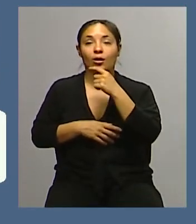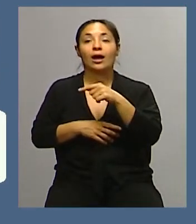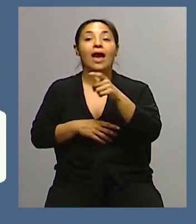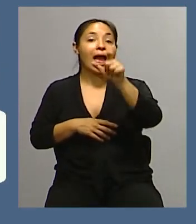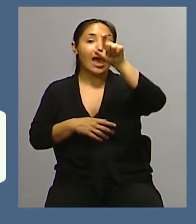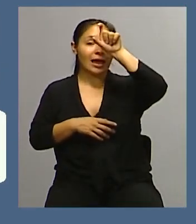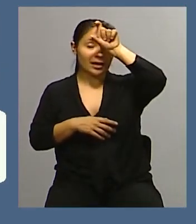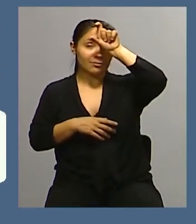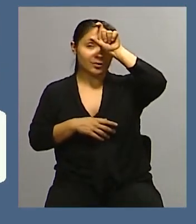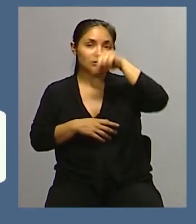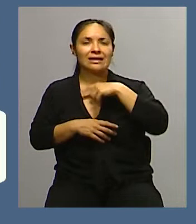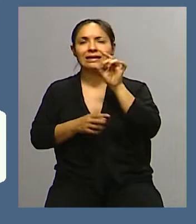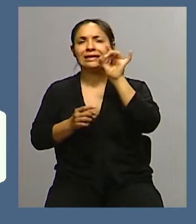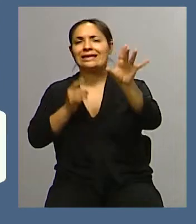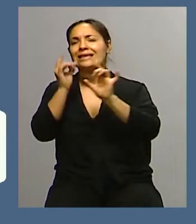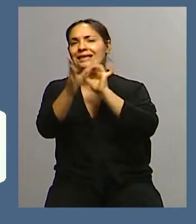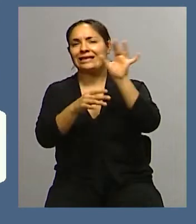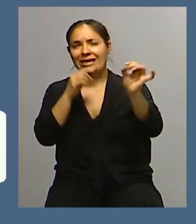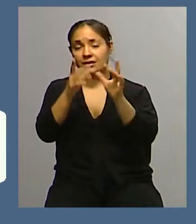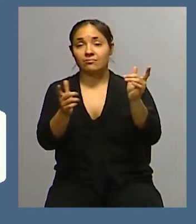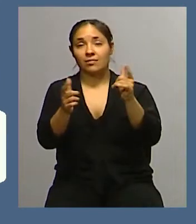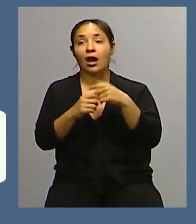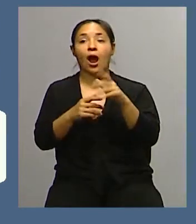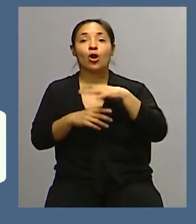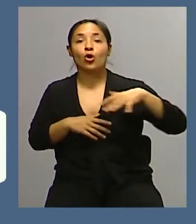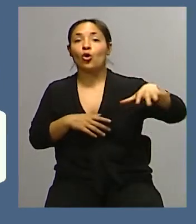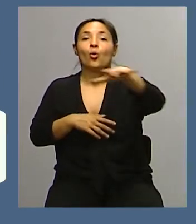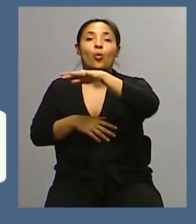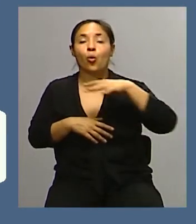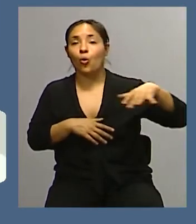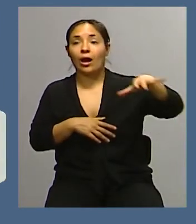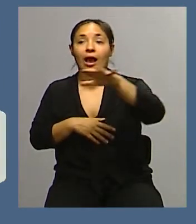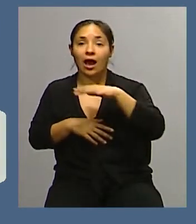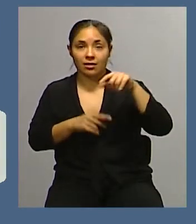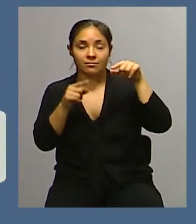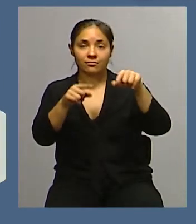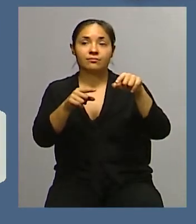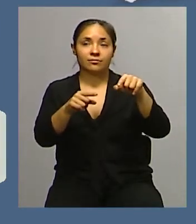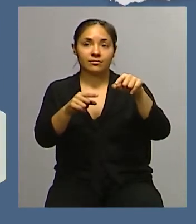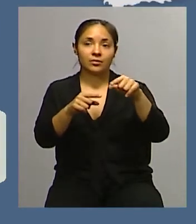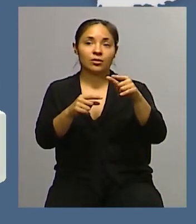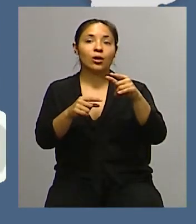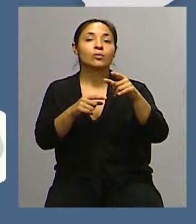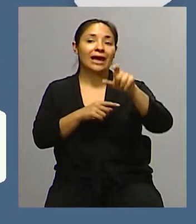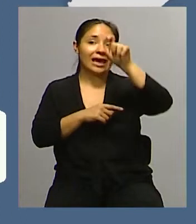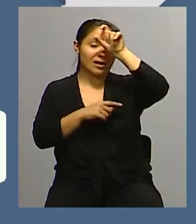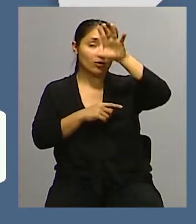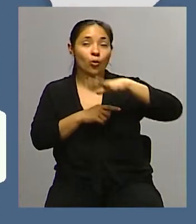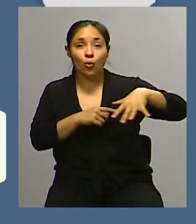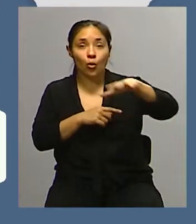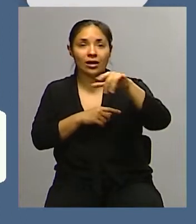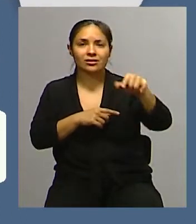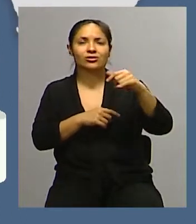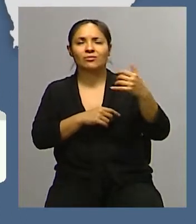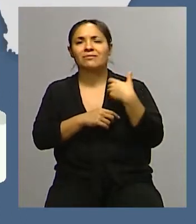Egipto, una de las grandes críticas al lugar, al sitio geográfico que es Sharm el Sheikh en Egipto, sí, es muy